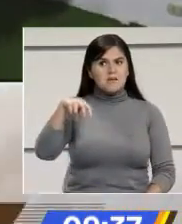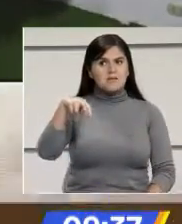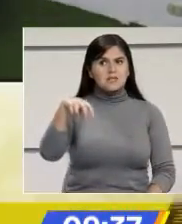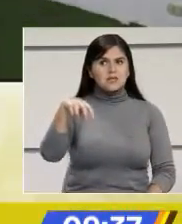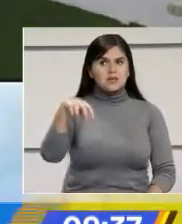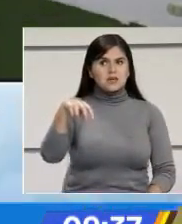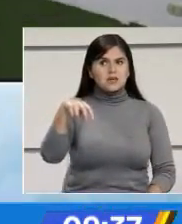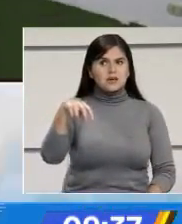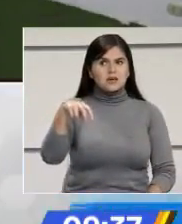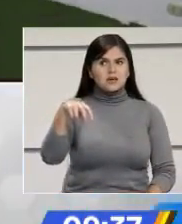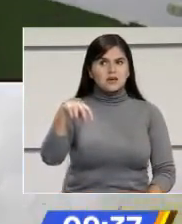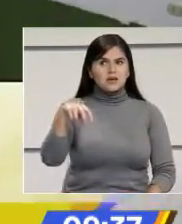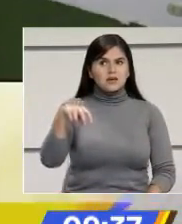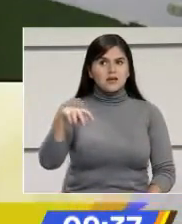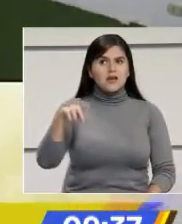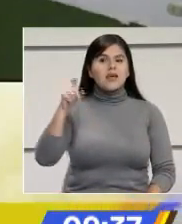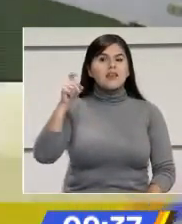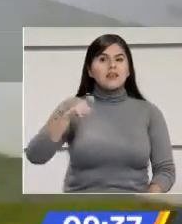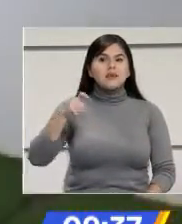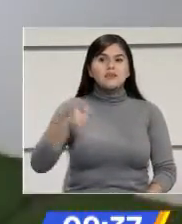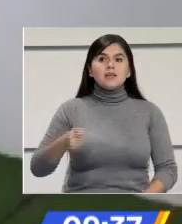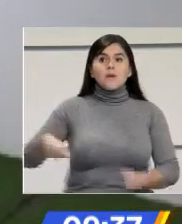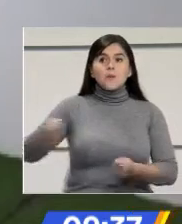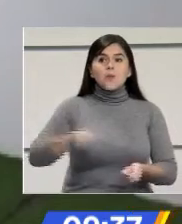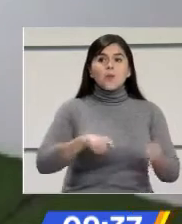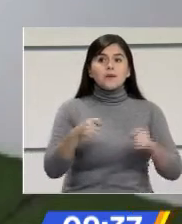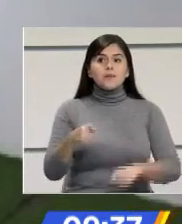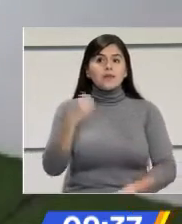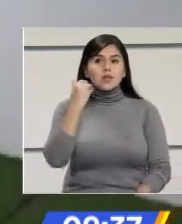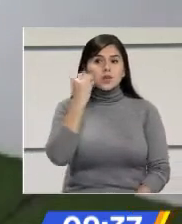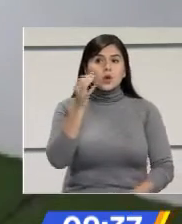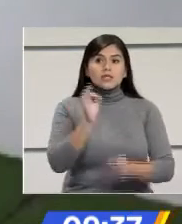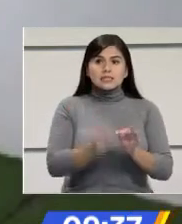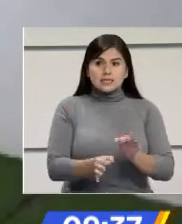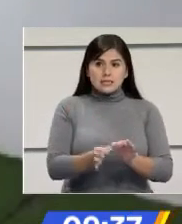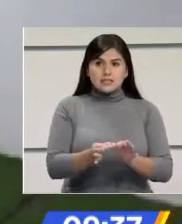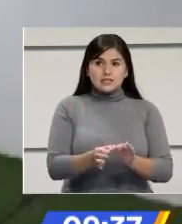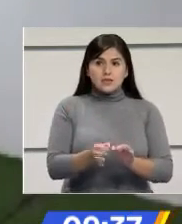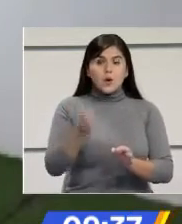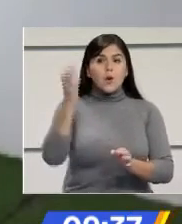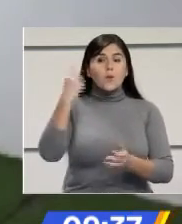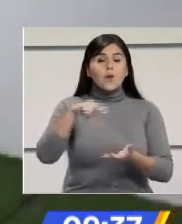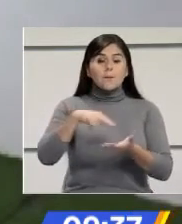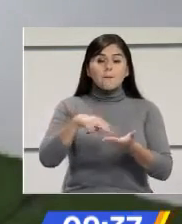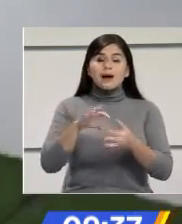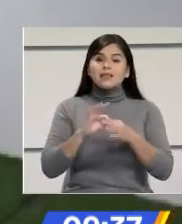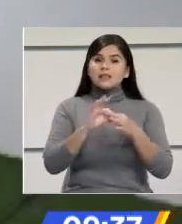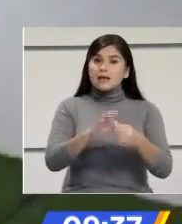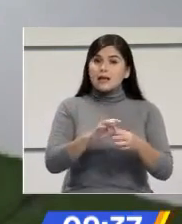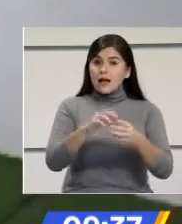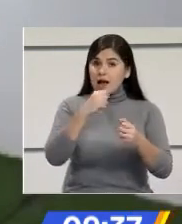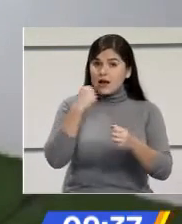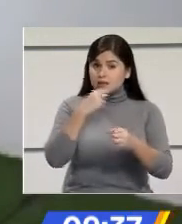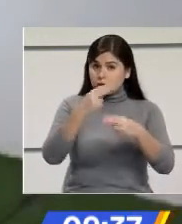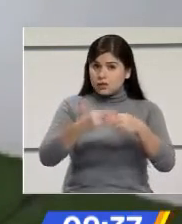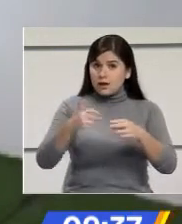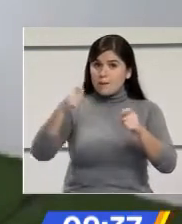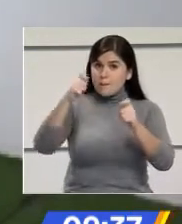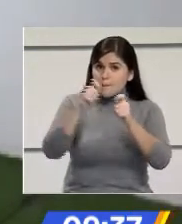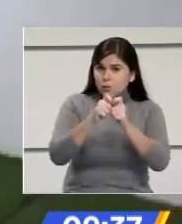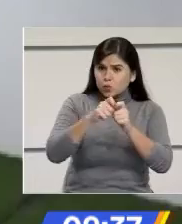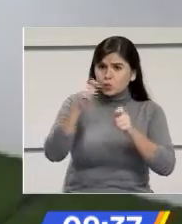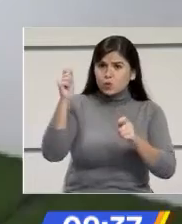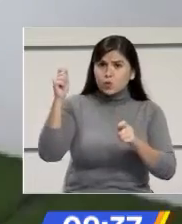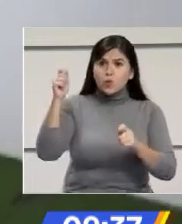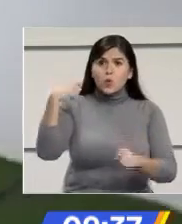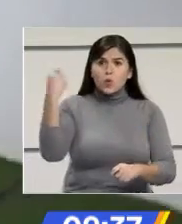hacer movimientos sencillos, porque este, el baile de Cristo Guanacasteco se camina, no